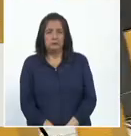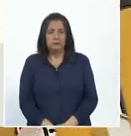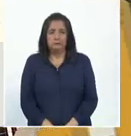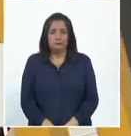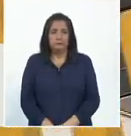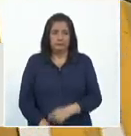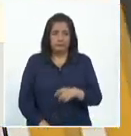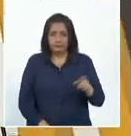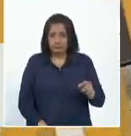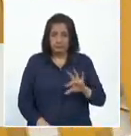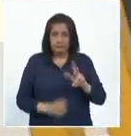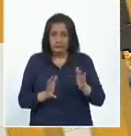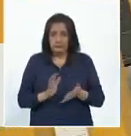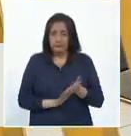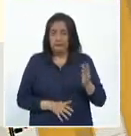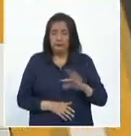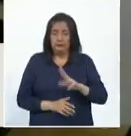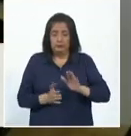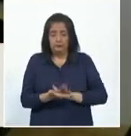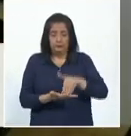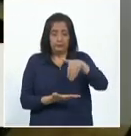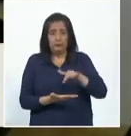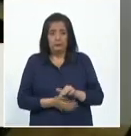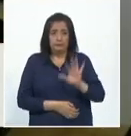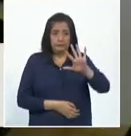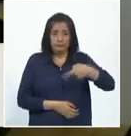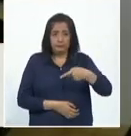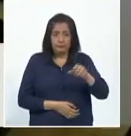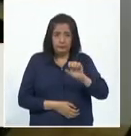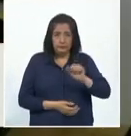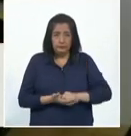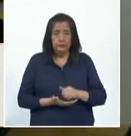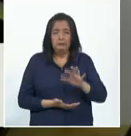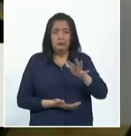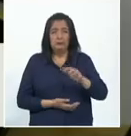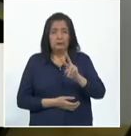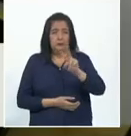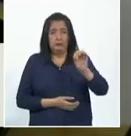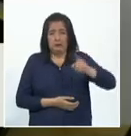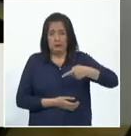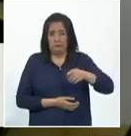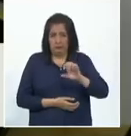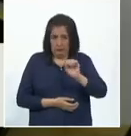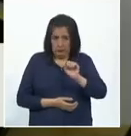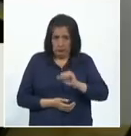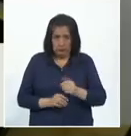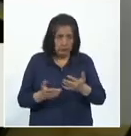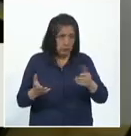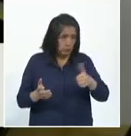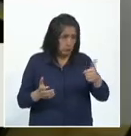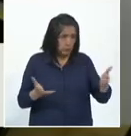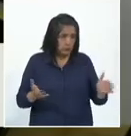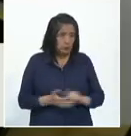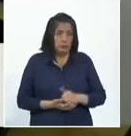En total, los delincuentes se llevaron laptops, 5.000 soles en efectivo y alrededor de 20.000 soles en otros artefactos. Al parecer,